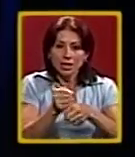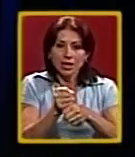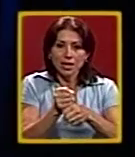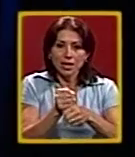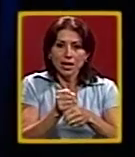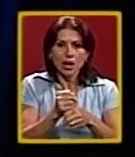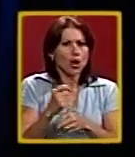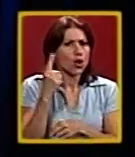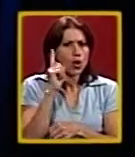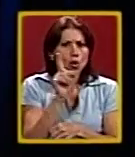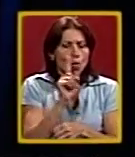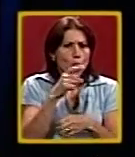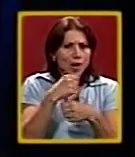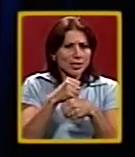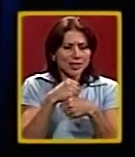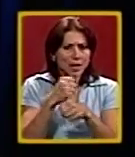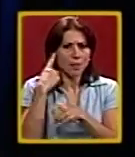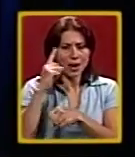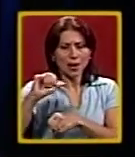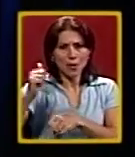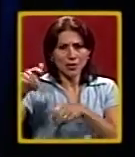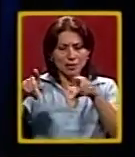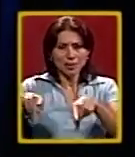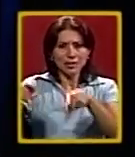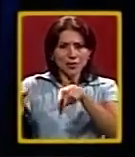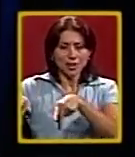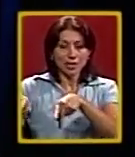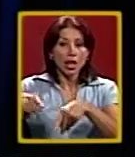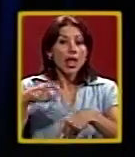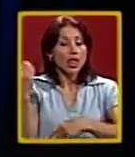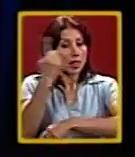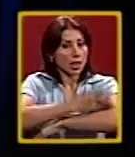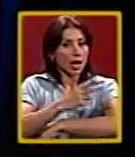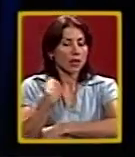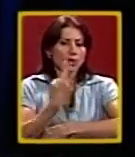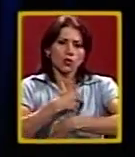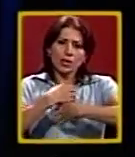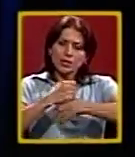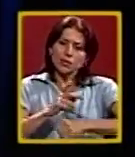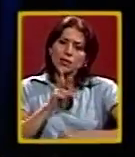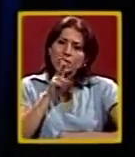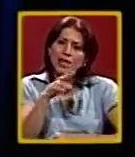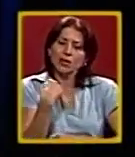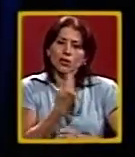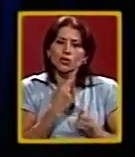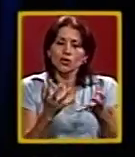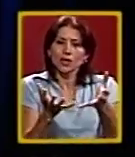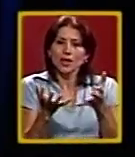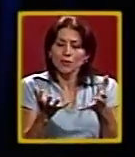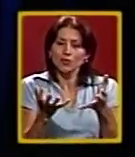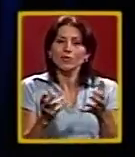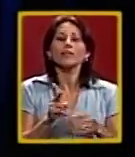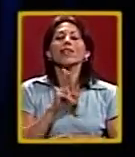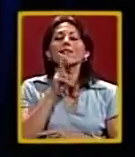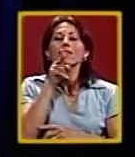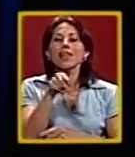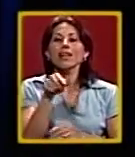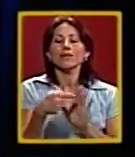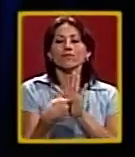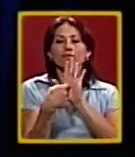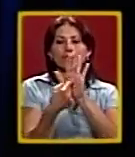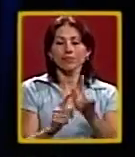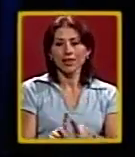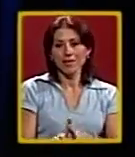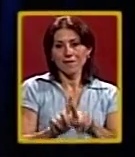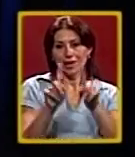no por los demás, yo creo que ese día vamos a tener de veras marcada totalmente la diferencia